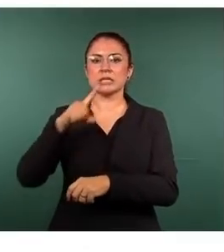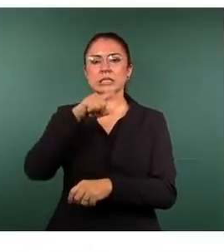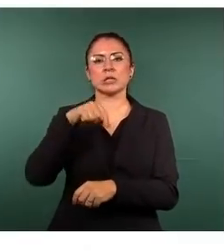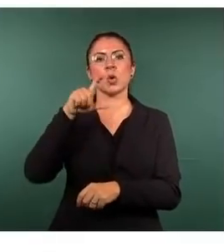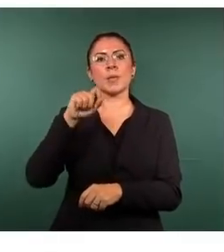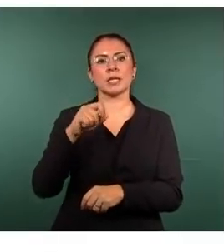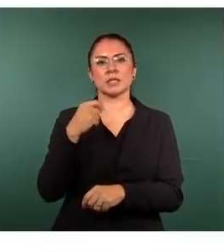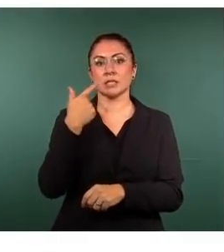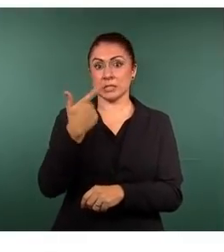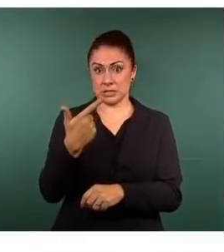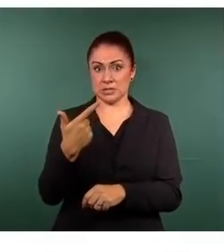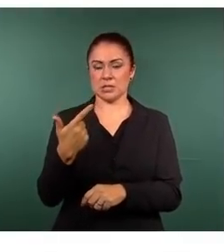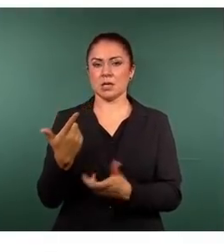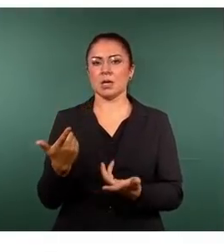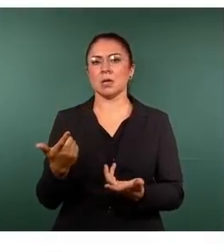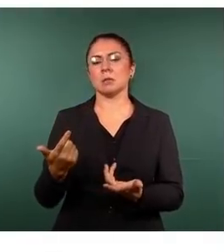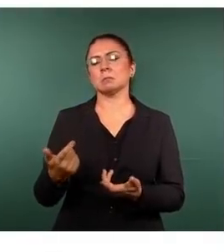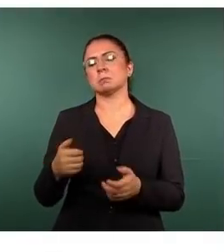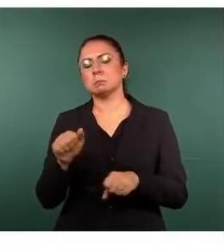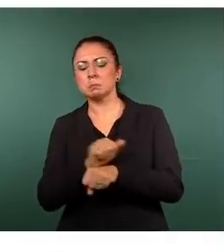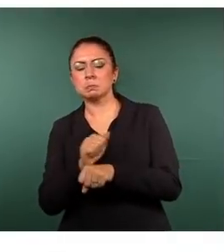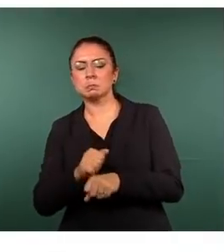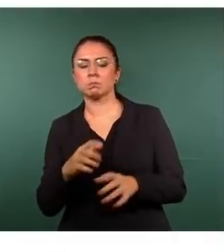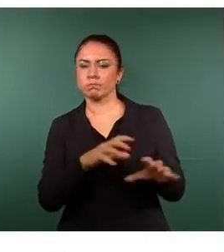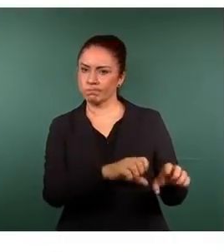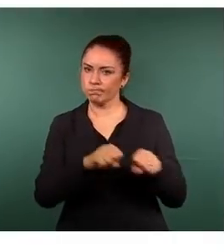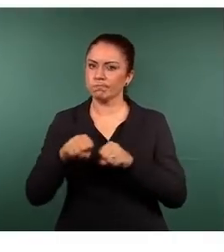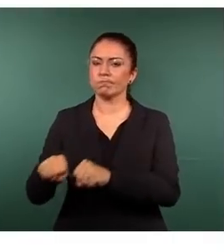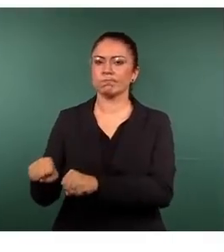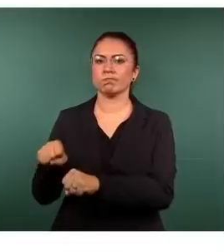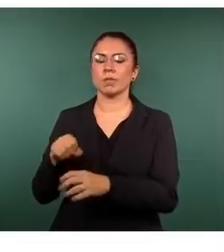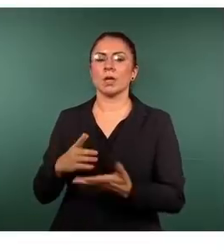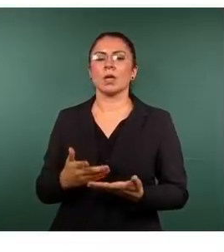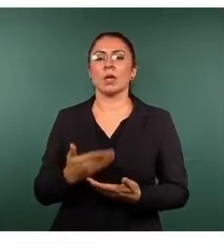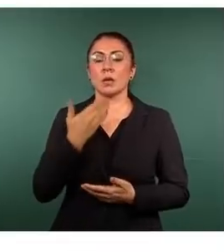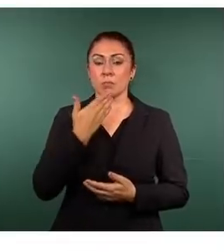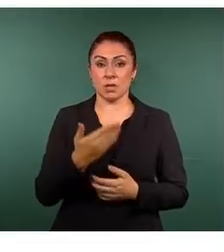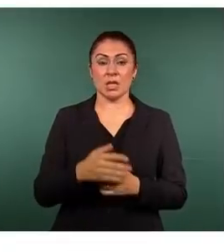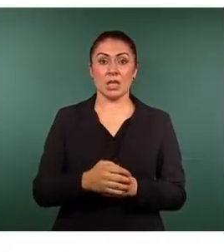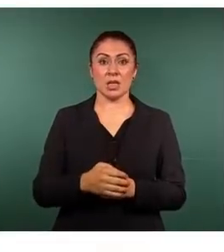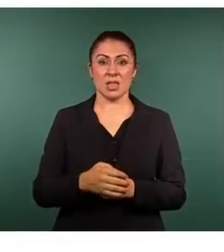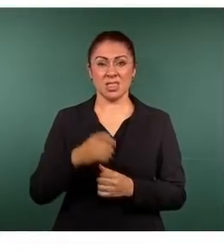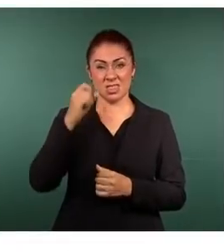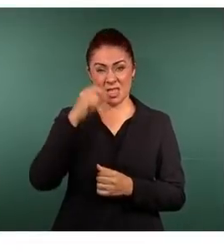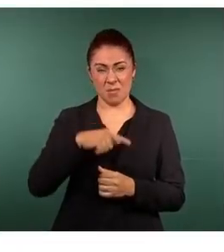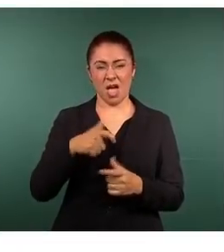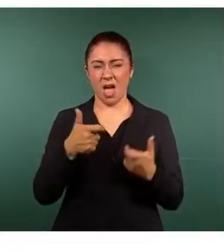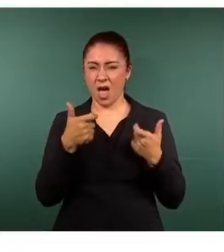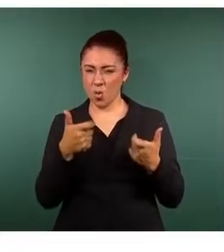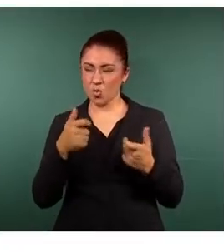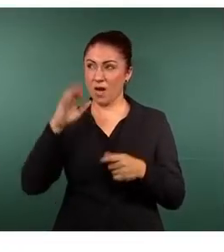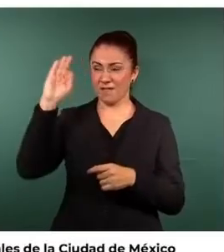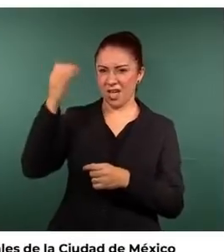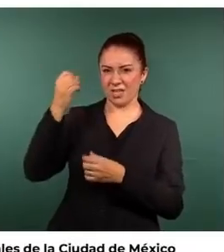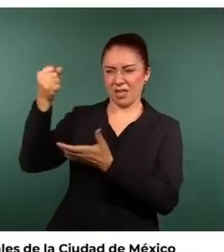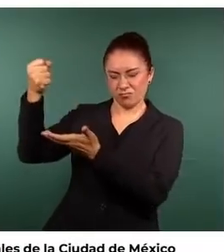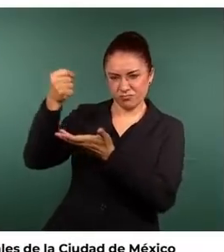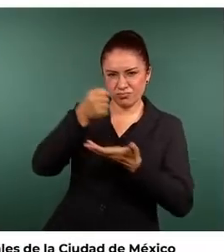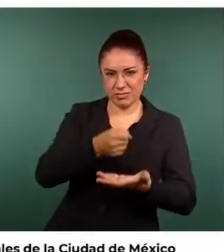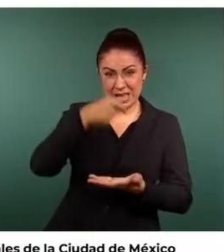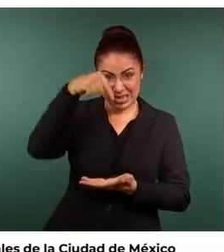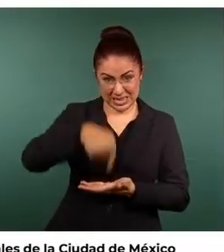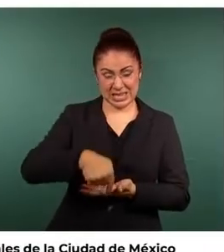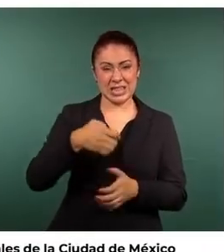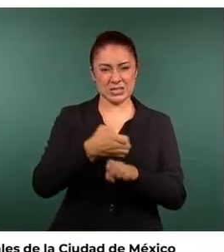importantes entre los recursos federales lo que recibe aquí el estado